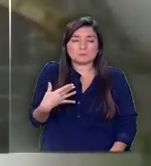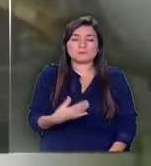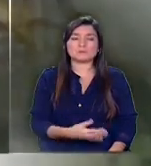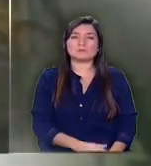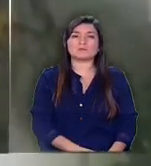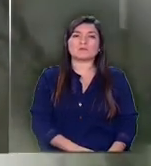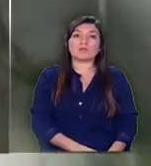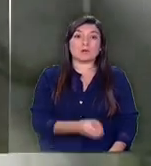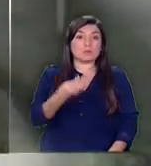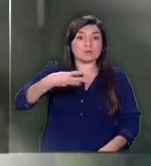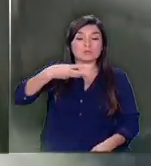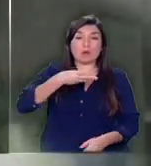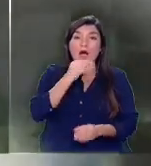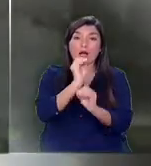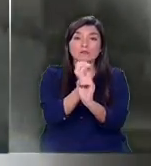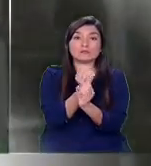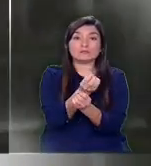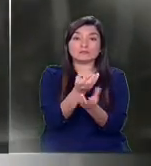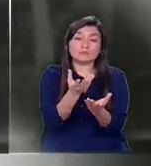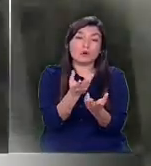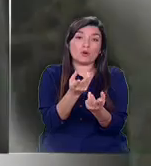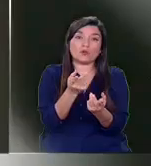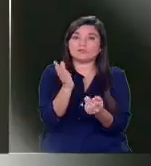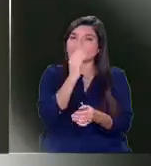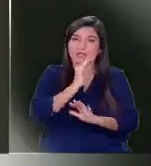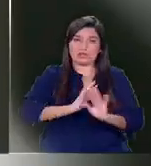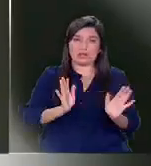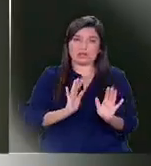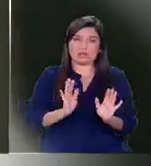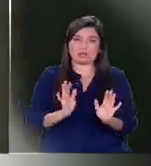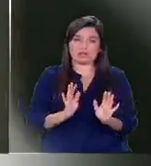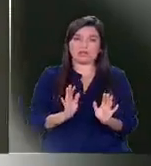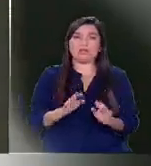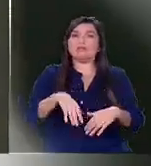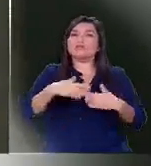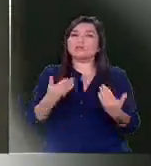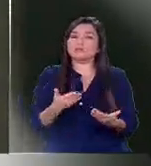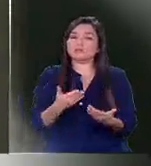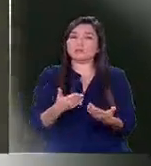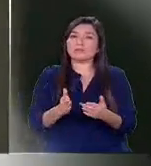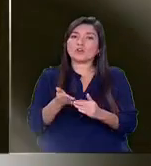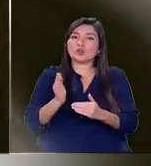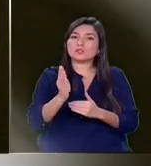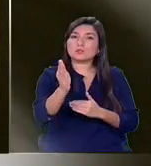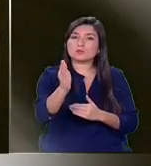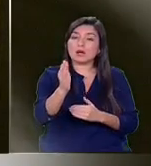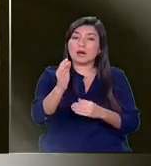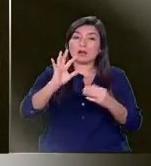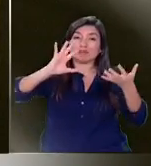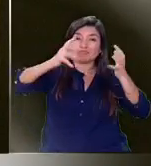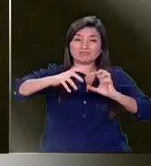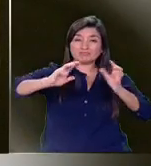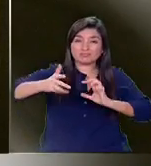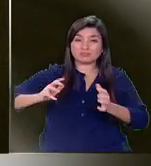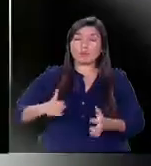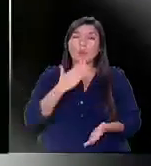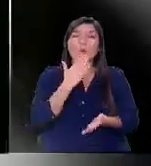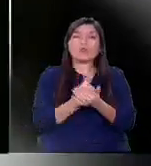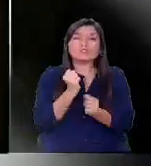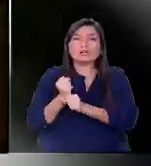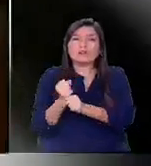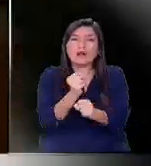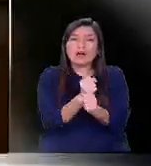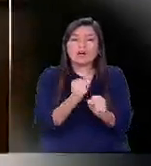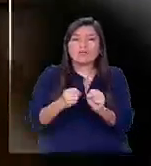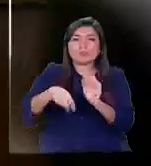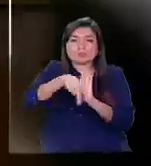pronunciamiento. Por lo pronto, las obras de demolición se podrán retomar una vez que los trabajos de mitigación se cumplan. ¿Cuál será el final de la histórica San Luis?